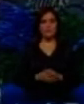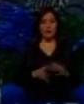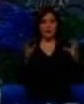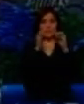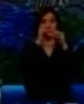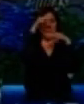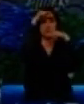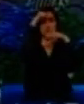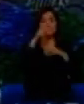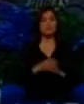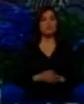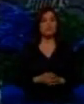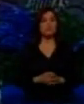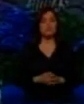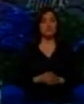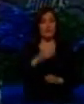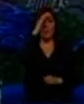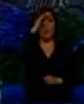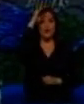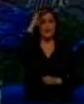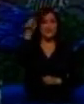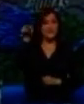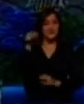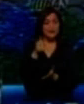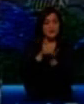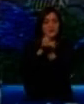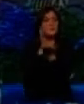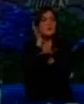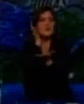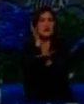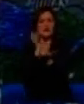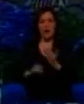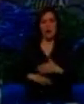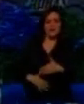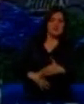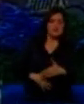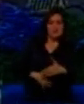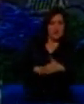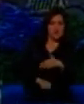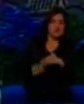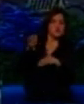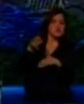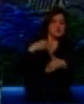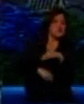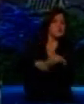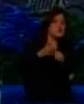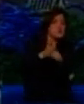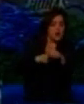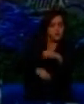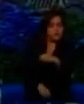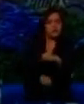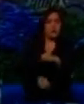Más noticias, amigos. Una agente de policía ayudó a una mujer a dar a luz a su bebé en el Guasmo, al sur de Guayaquil. La